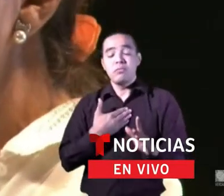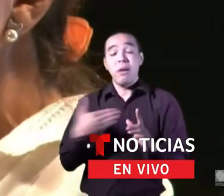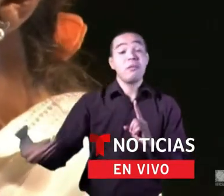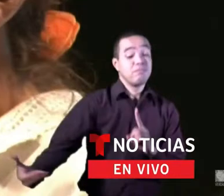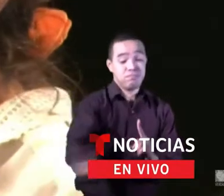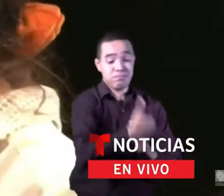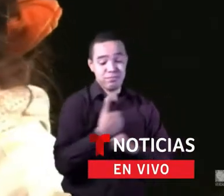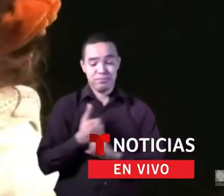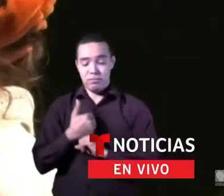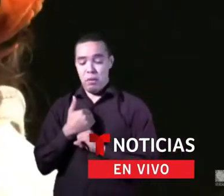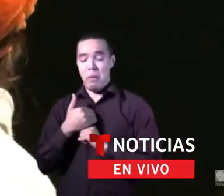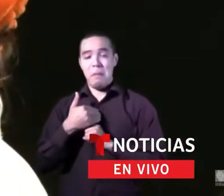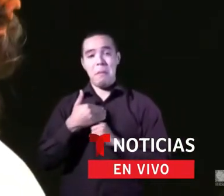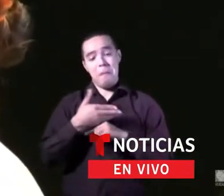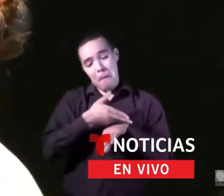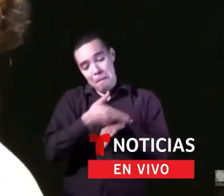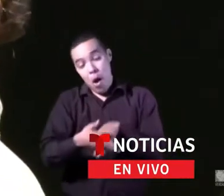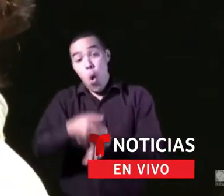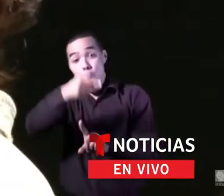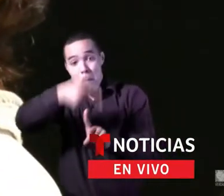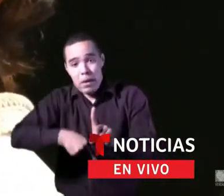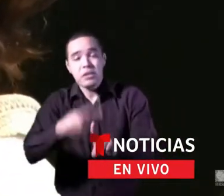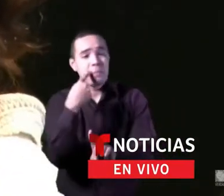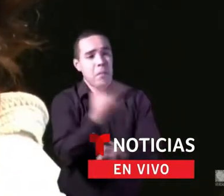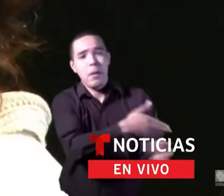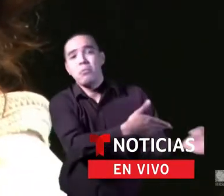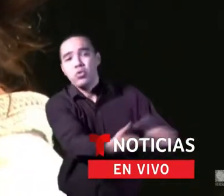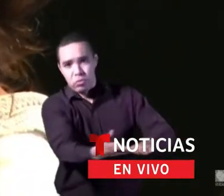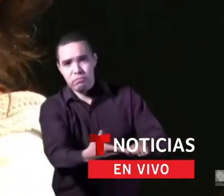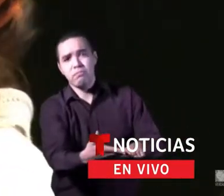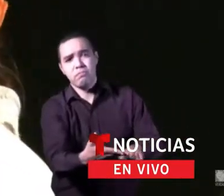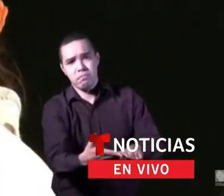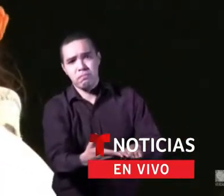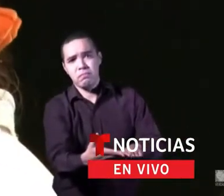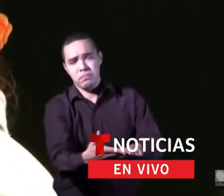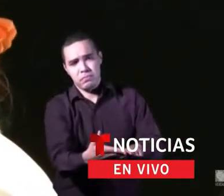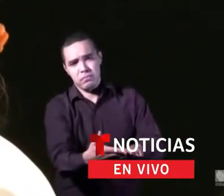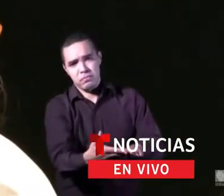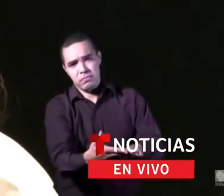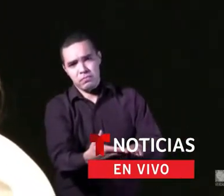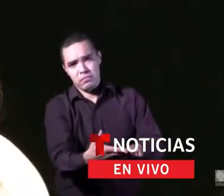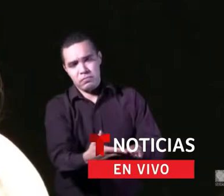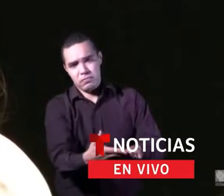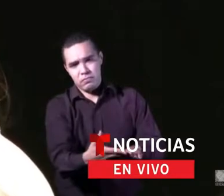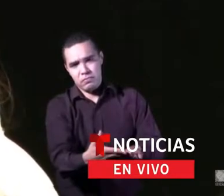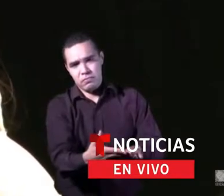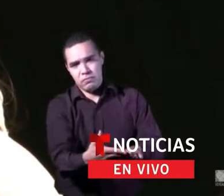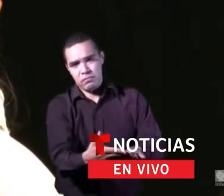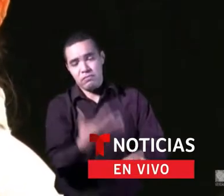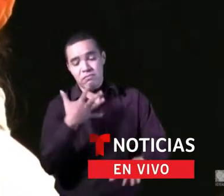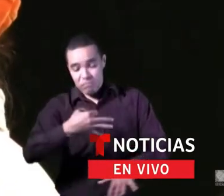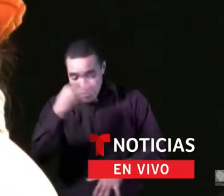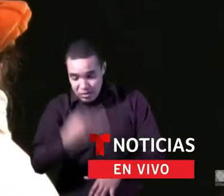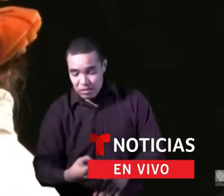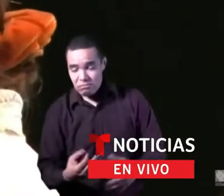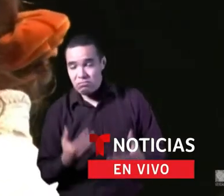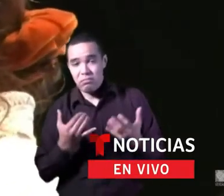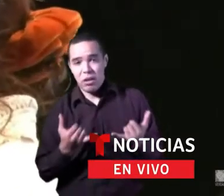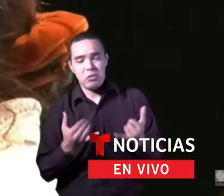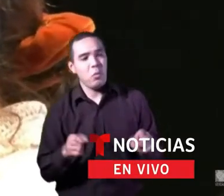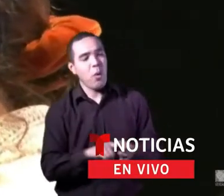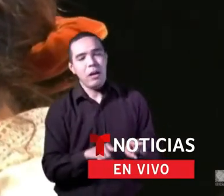con pienso que todavía no he podido hacer el duelo y probablemente no lo haré nunca